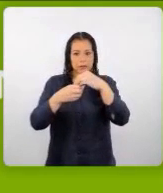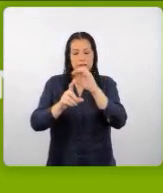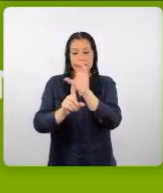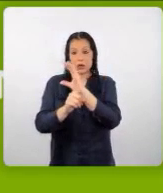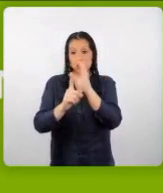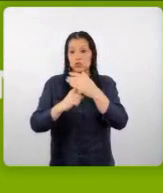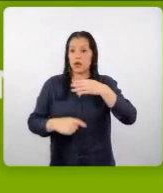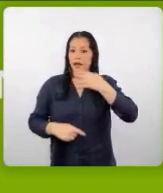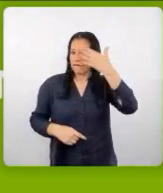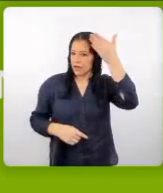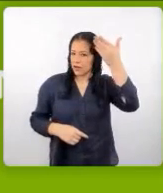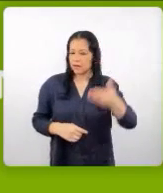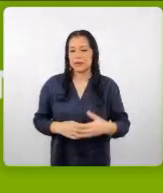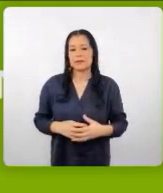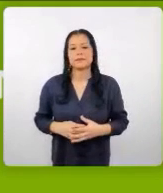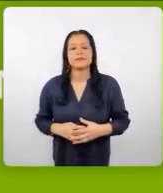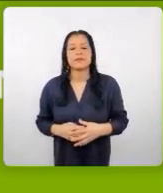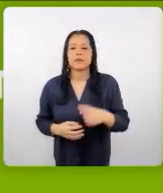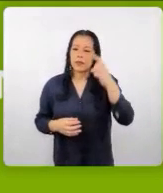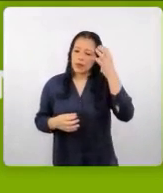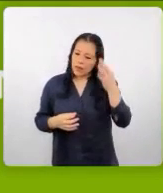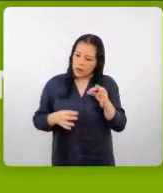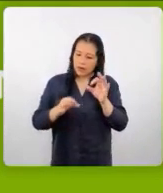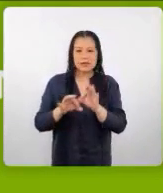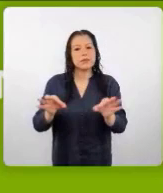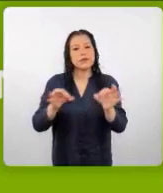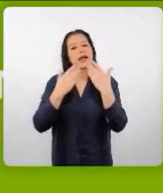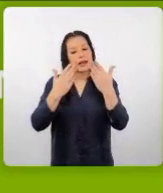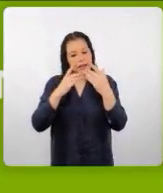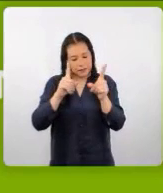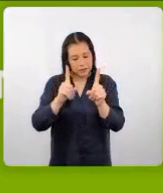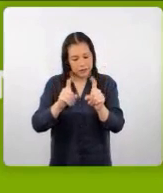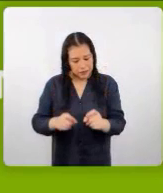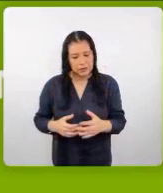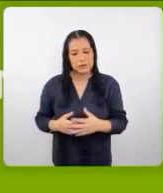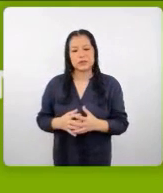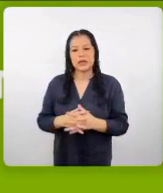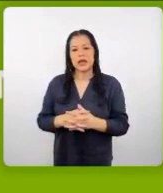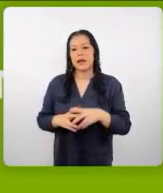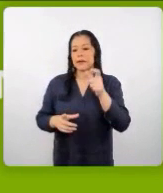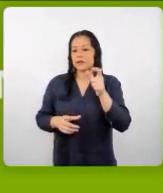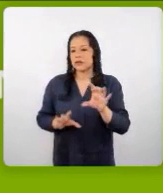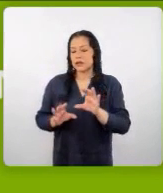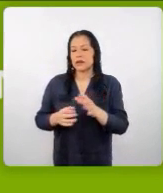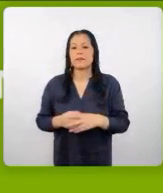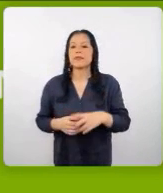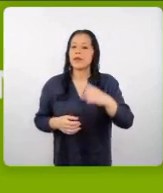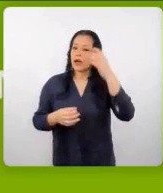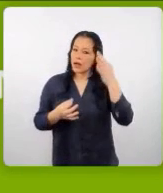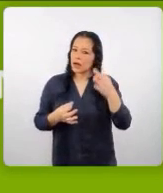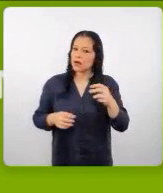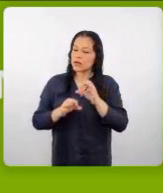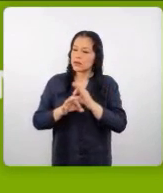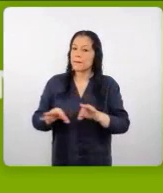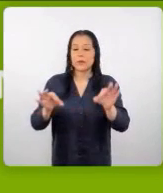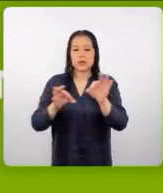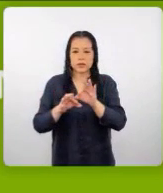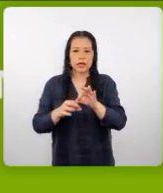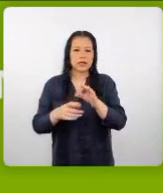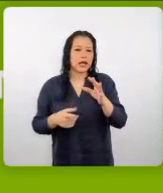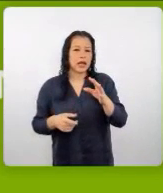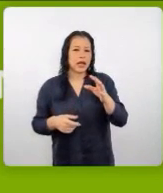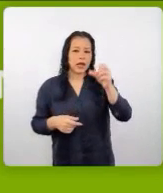árabe. Creo que es importante, y agradezco a María José también esa pregunta, a quien la haya formulado, creo que es importante también tener en